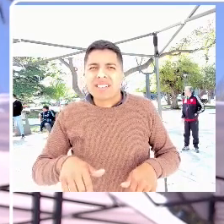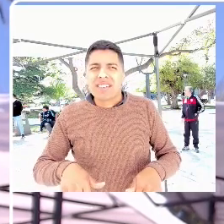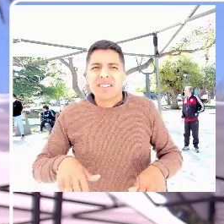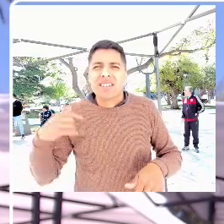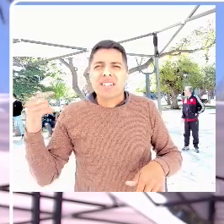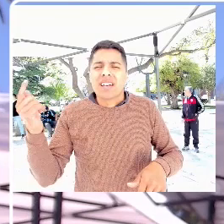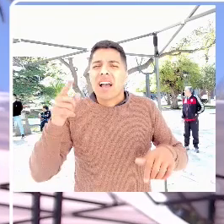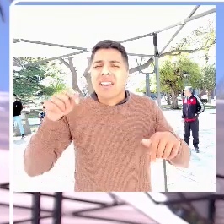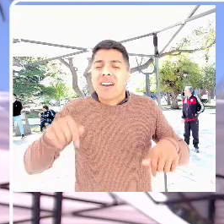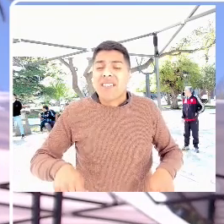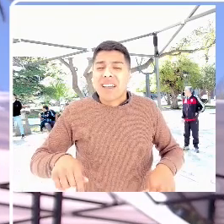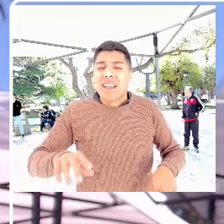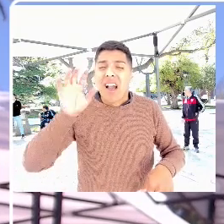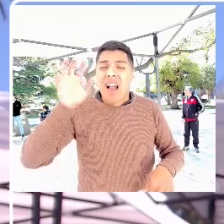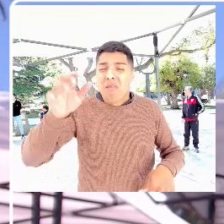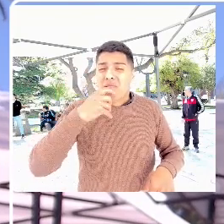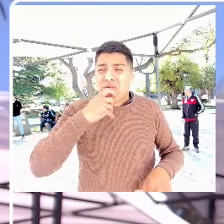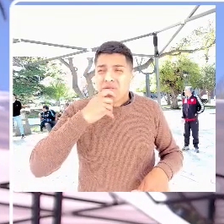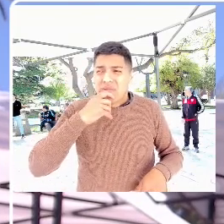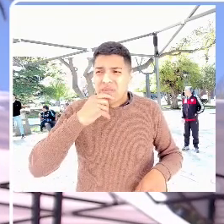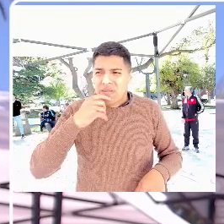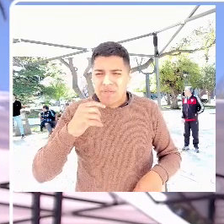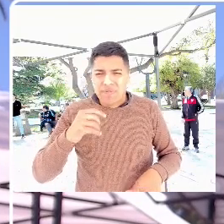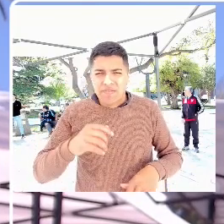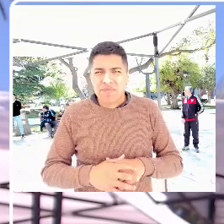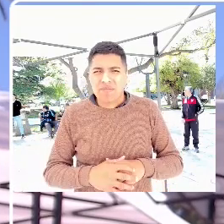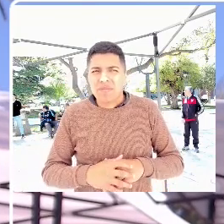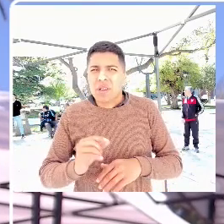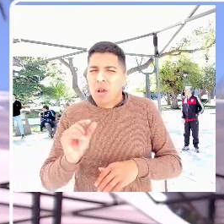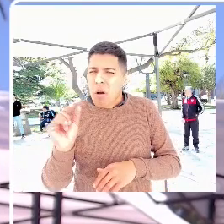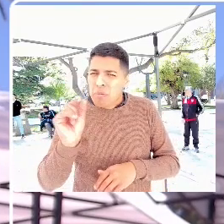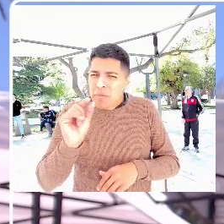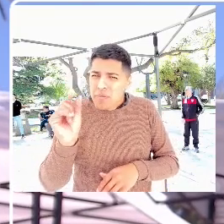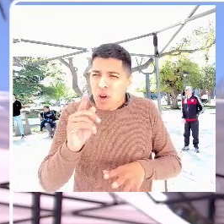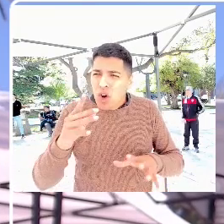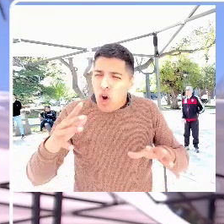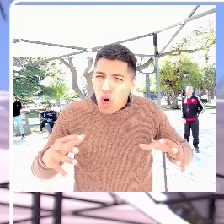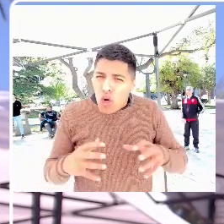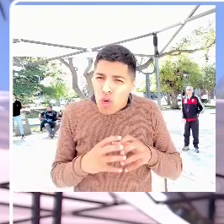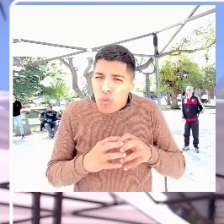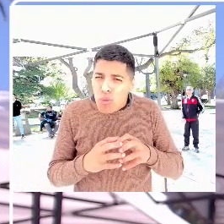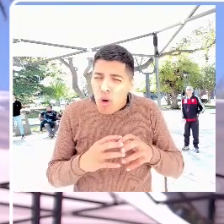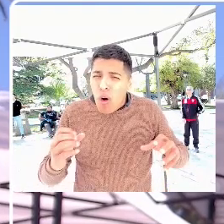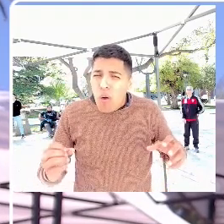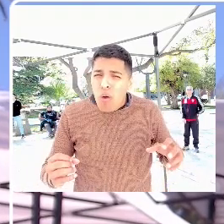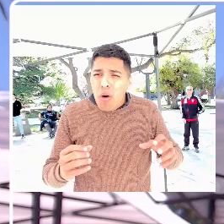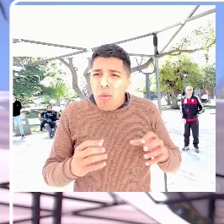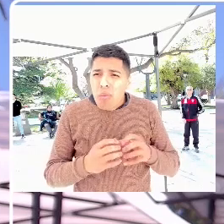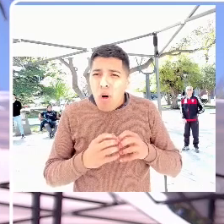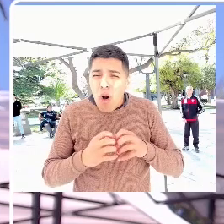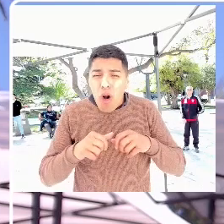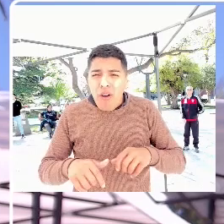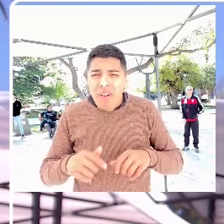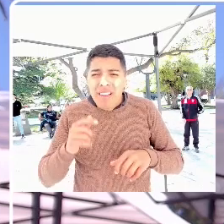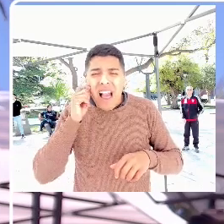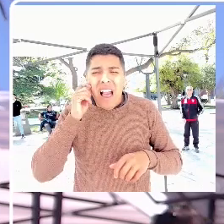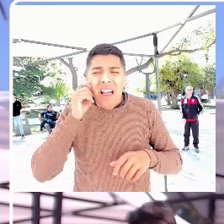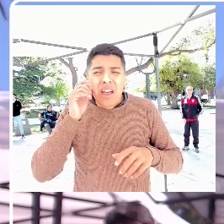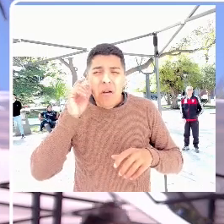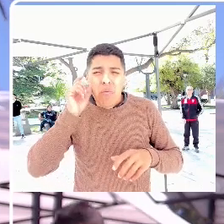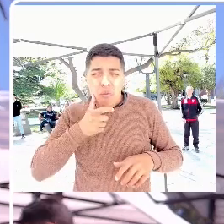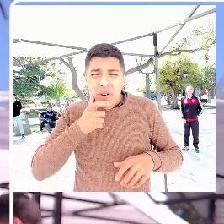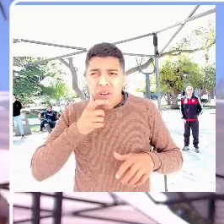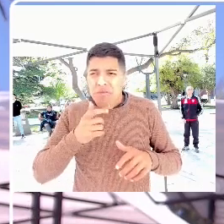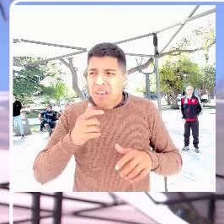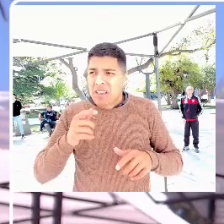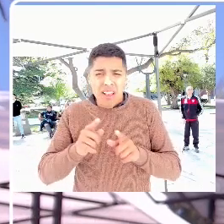nivel provincial. Son uno de los pocos cuerpos de bomberos también constituidos en la provincia y ejemplo